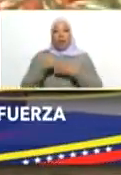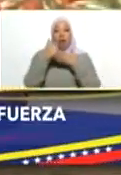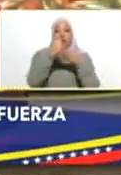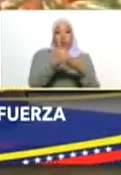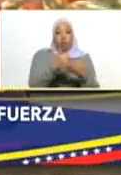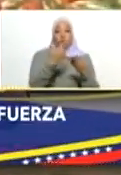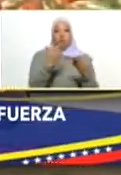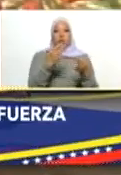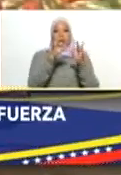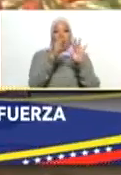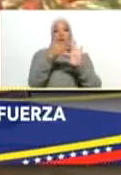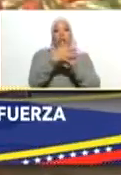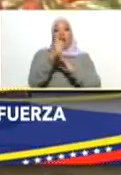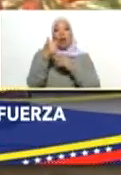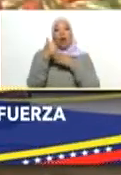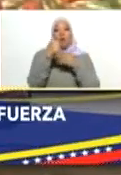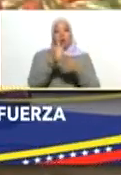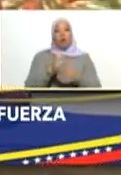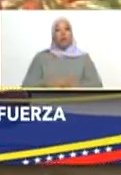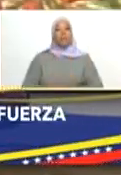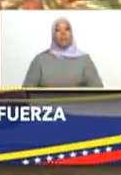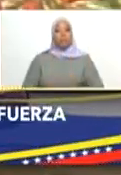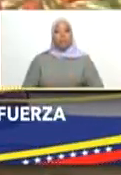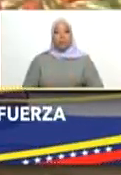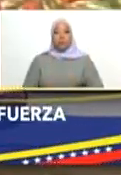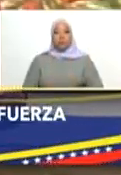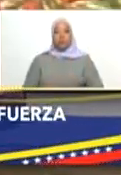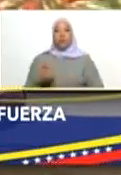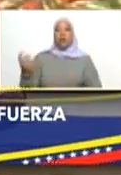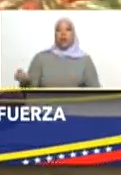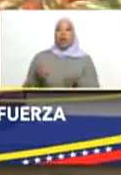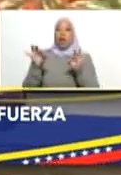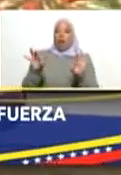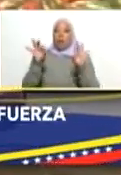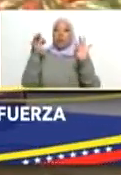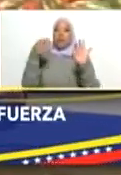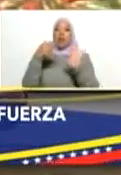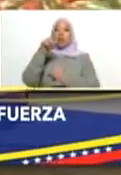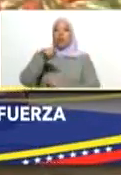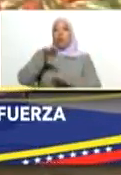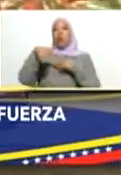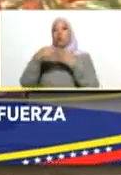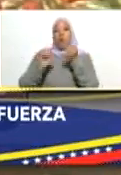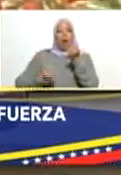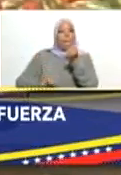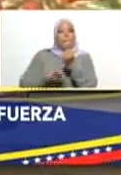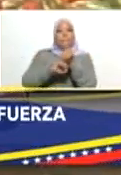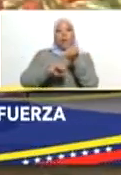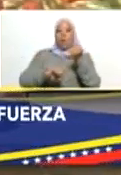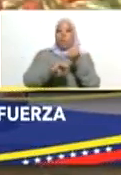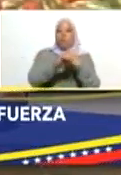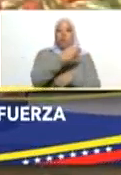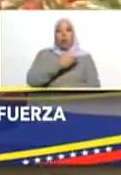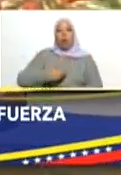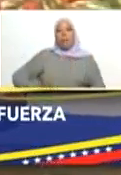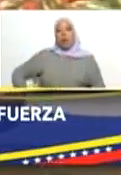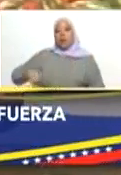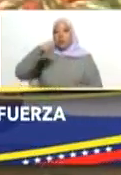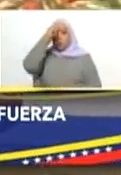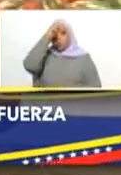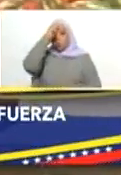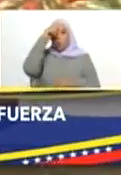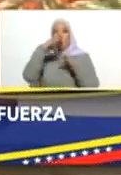Conversé telefónicamente con él la semana pasada y le expresé al presidente Erdogan todo mi apoyo personal, humano,